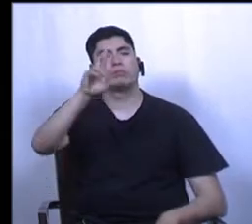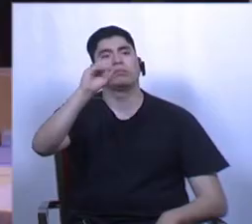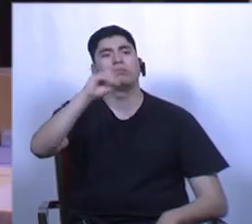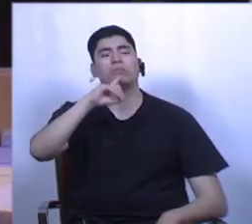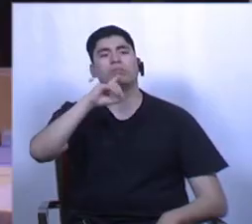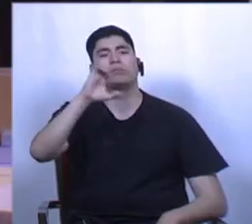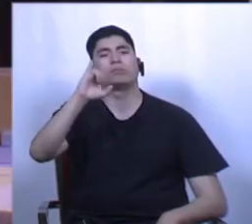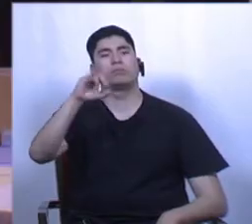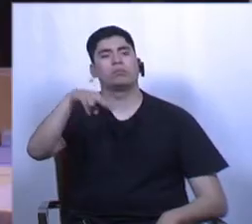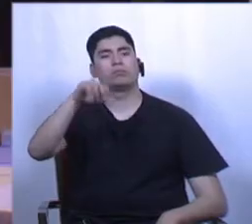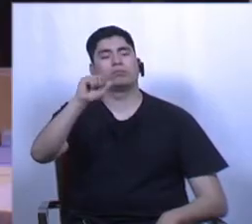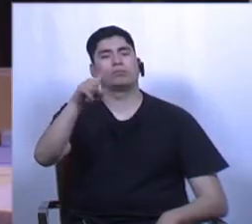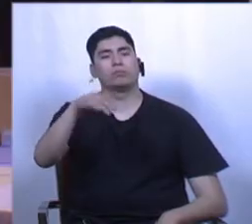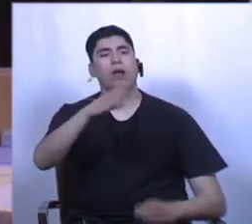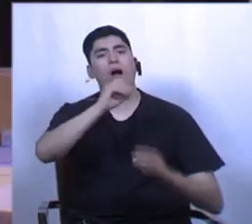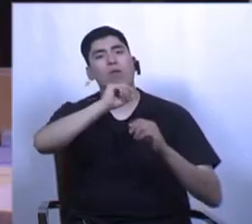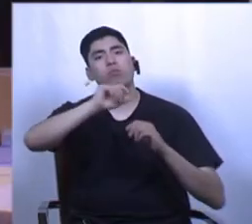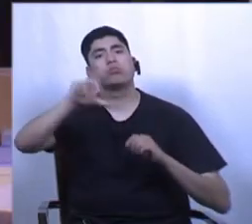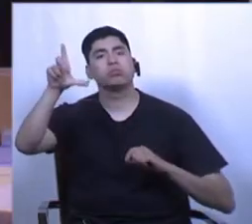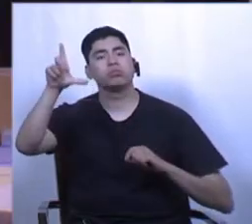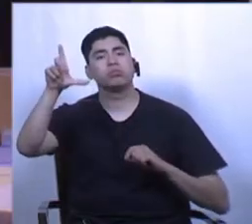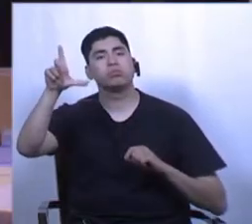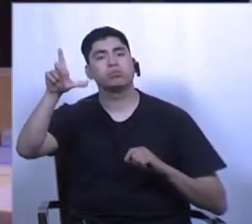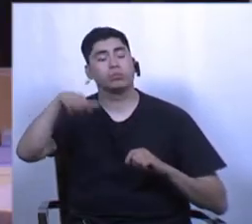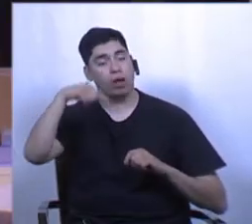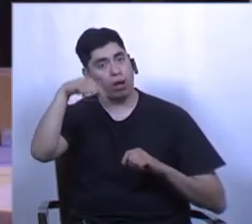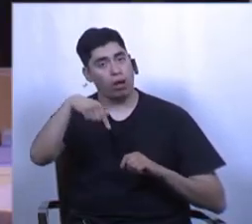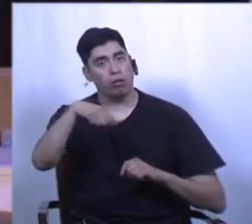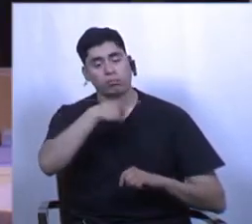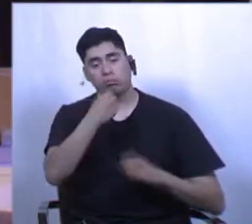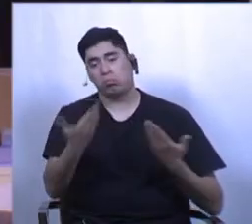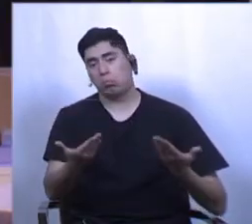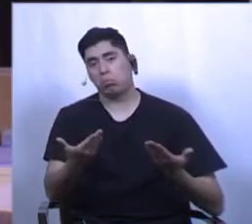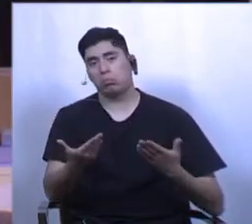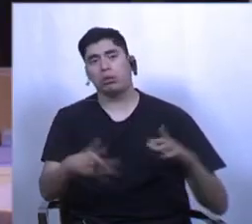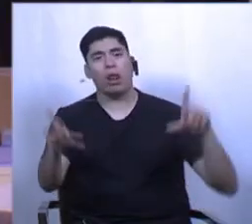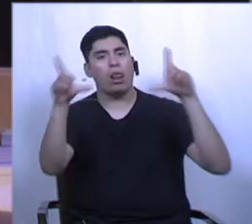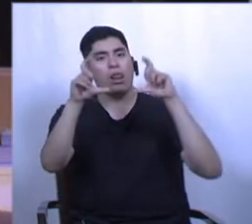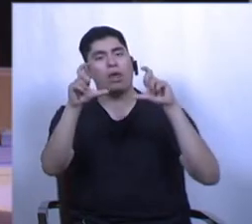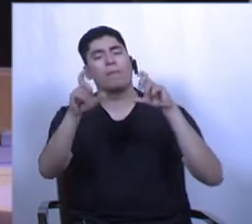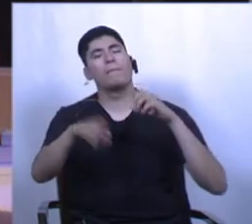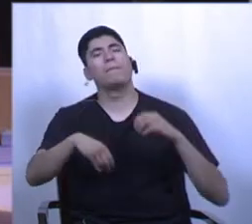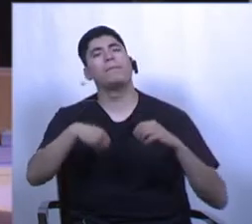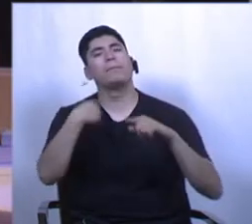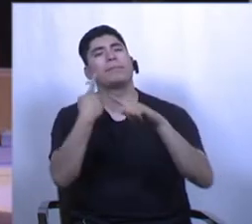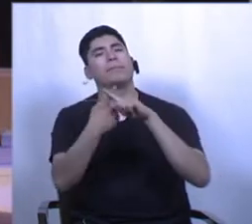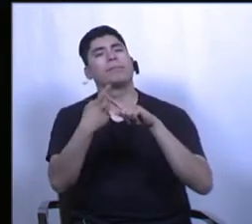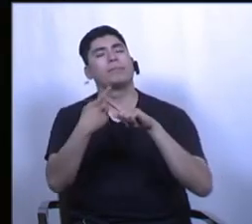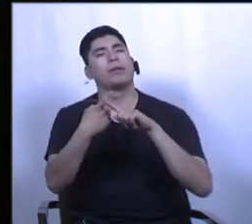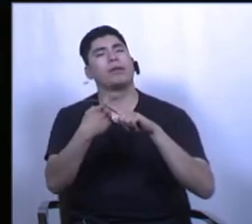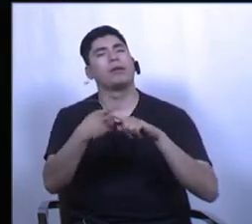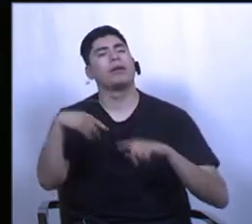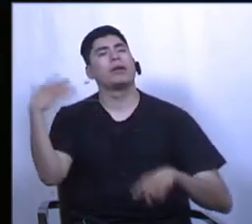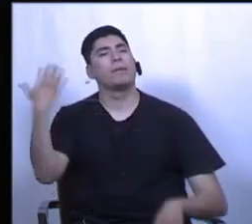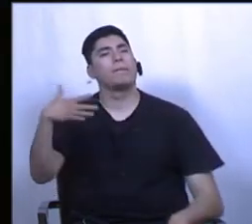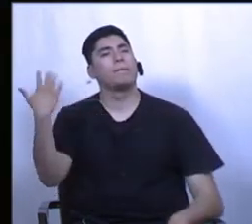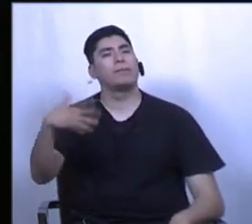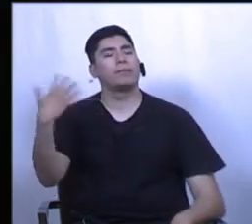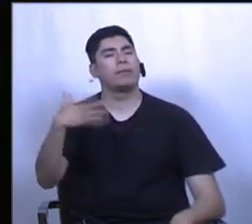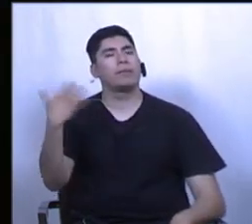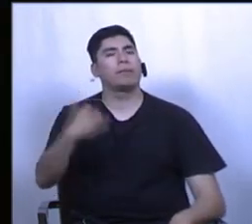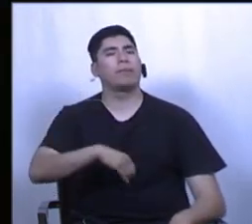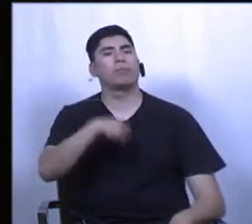mal plegadas aumenta. Y esta es quizás la imagen más importante que van a ver en mi presentación, porque van a ver